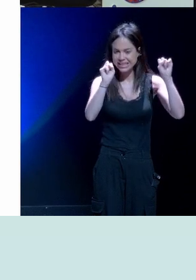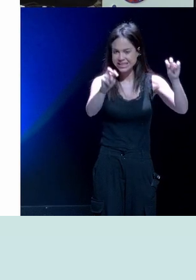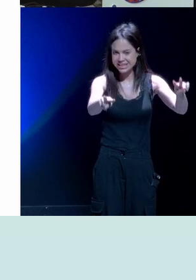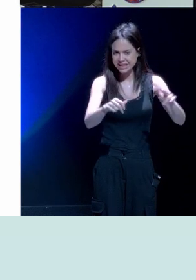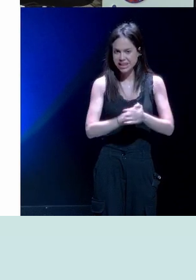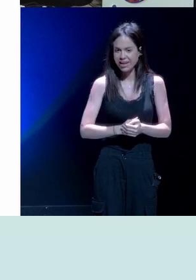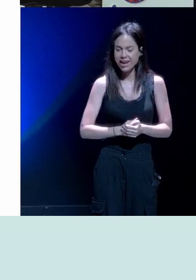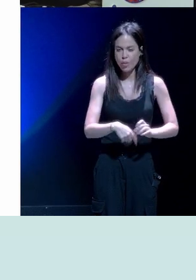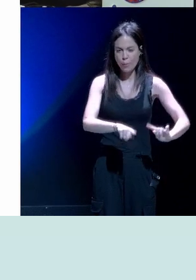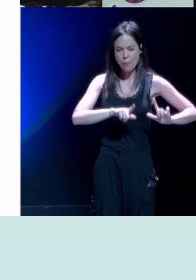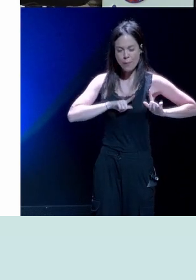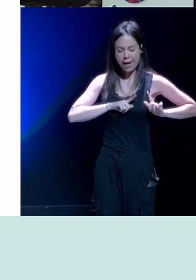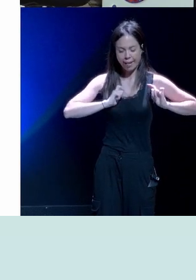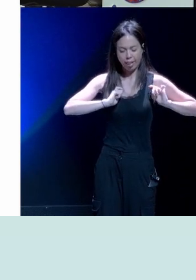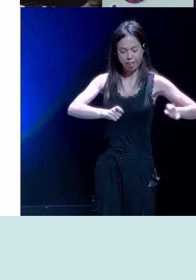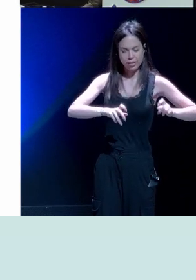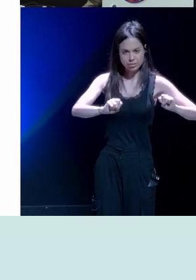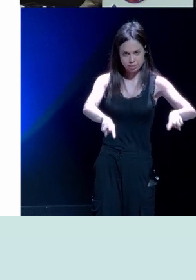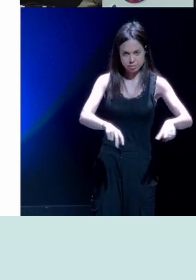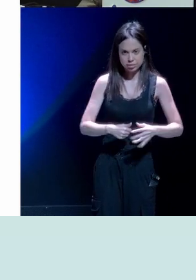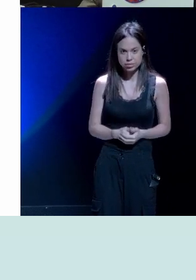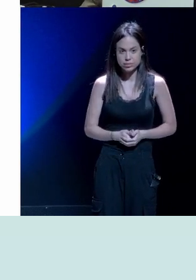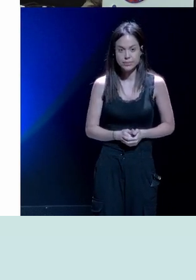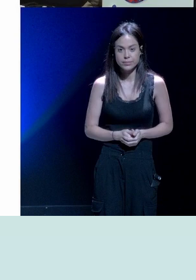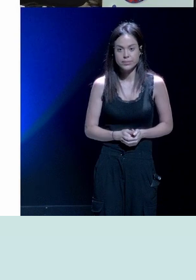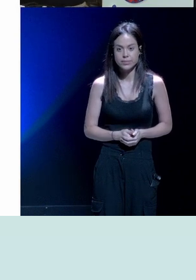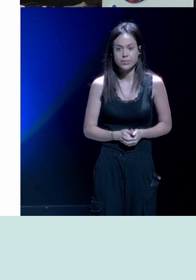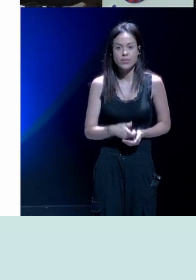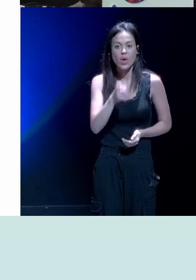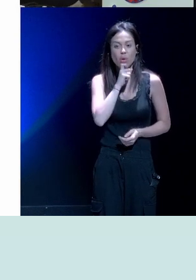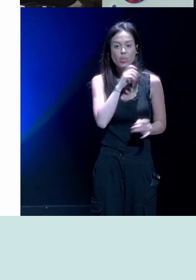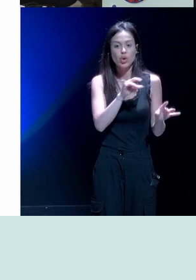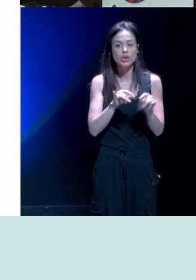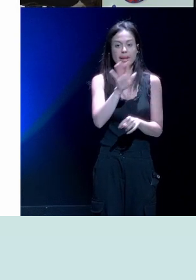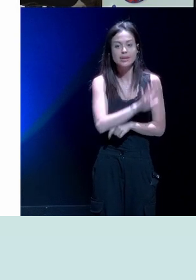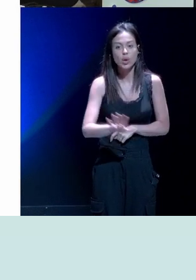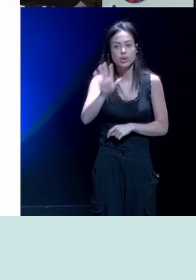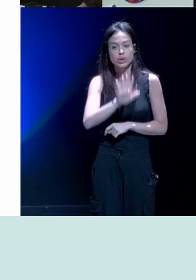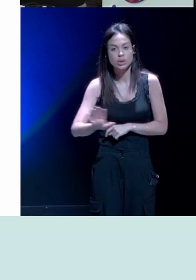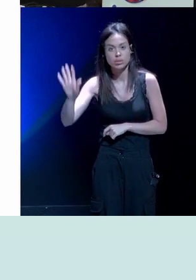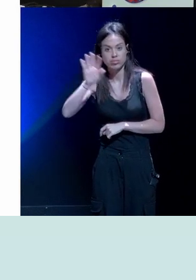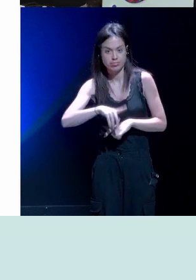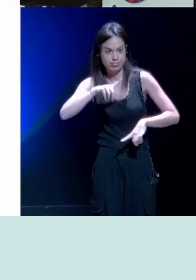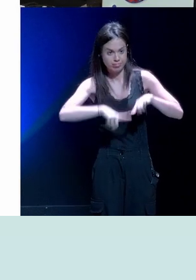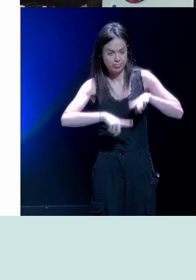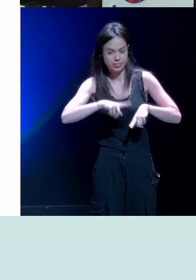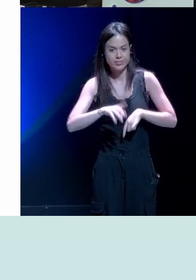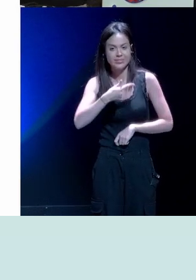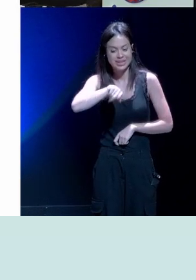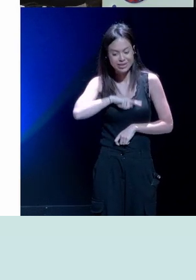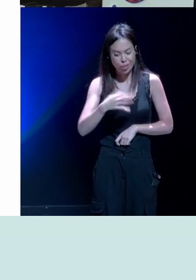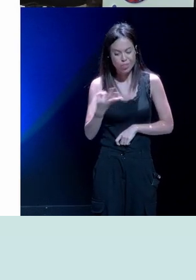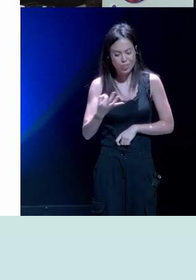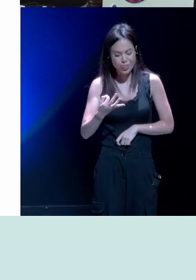estigmatizadores. Esto se hace a la escala de los territorios. Ahí es donde hay que